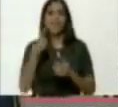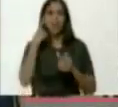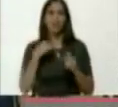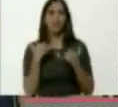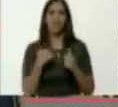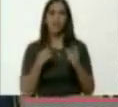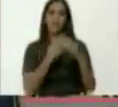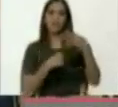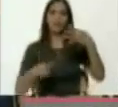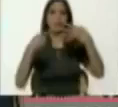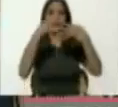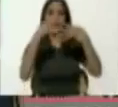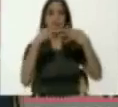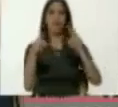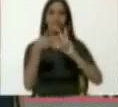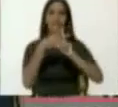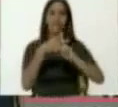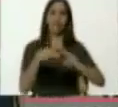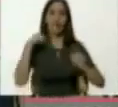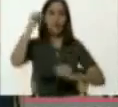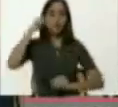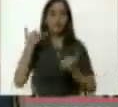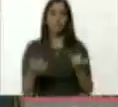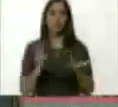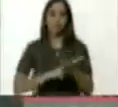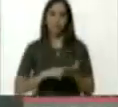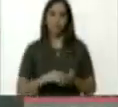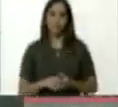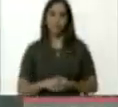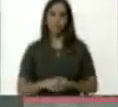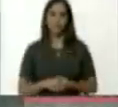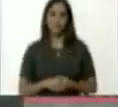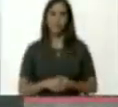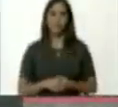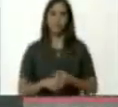primera, señores, la etiqueta. Vamos al video, ya regresamos.